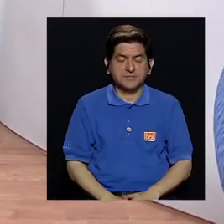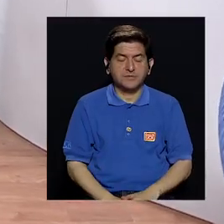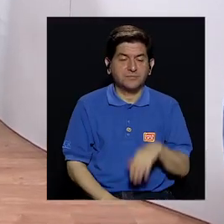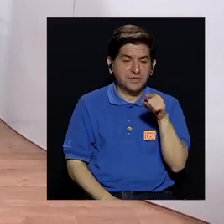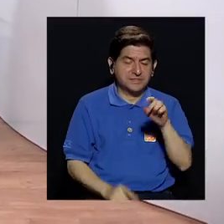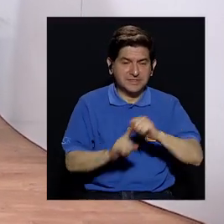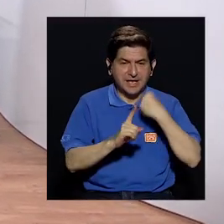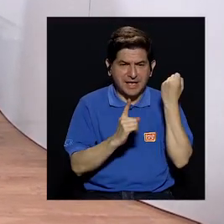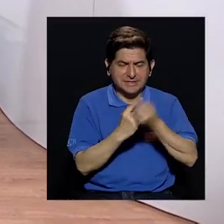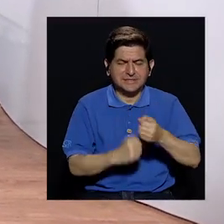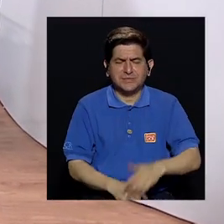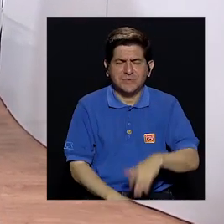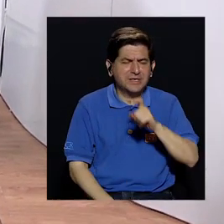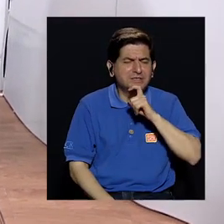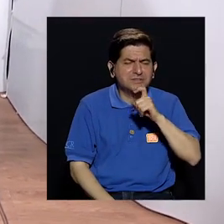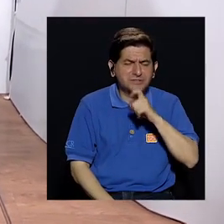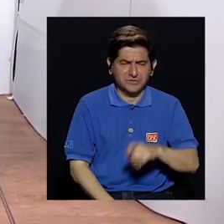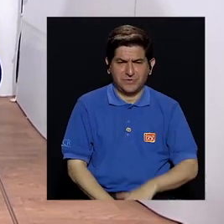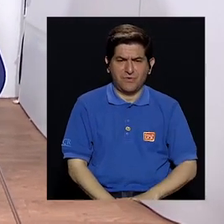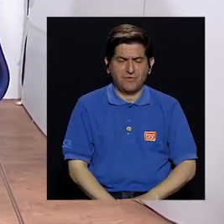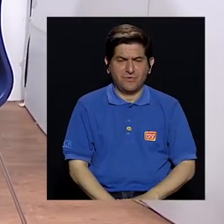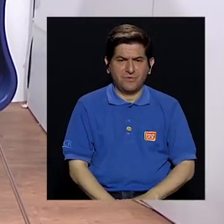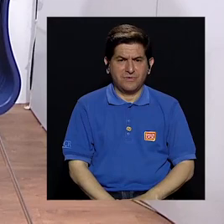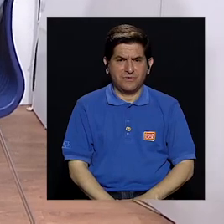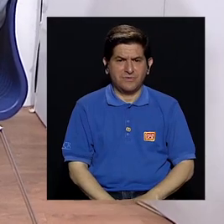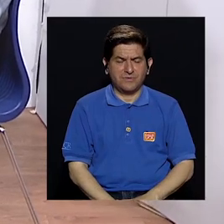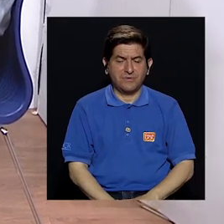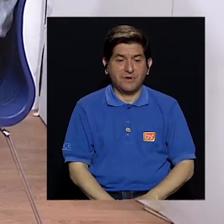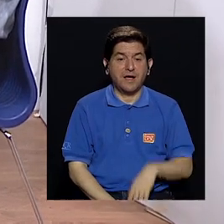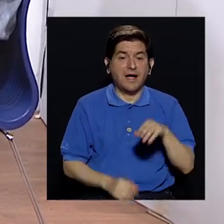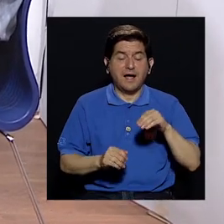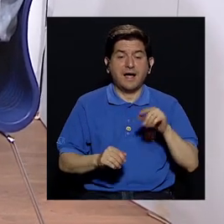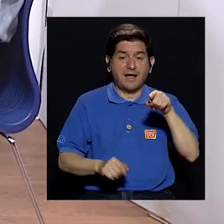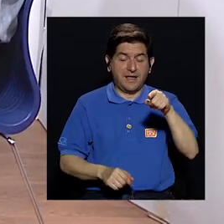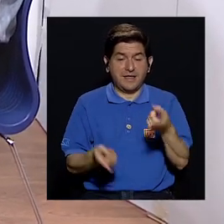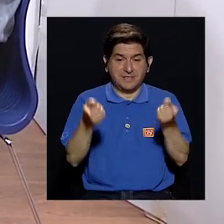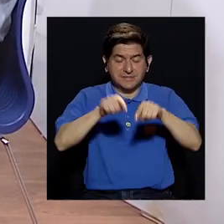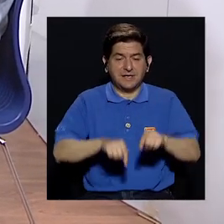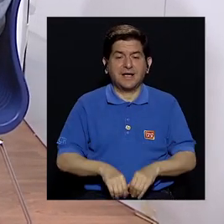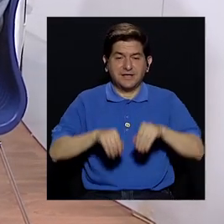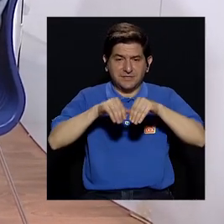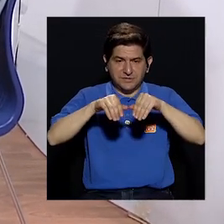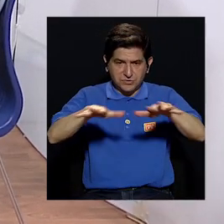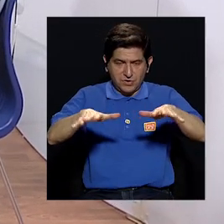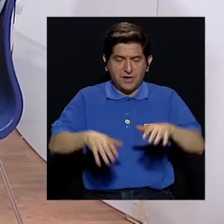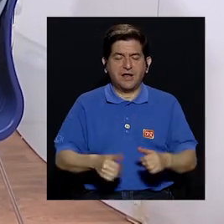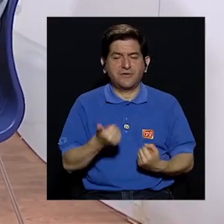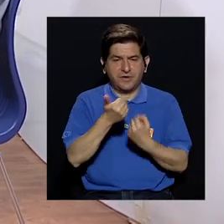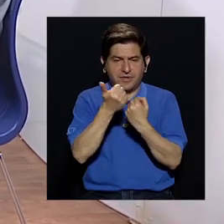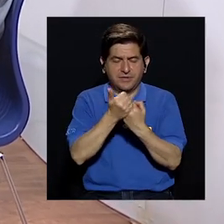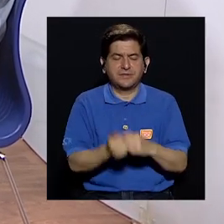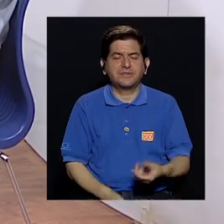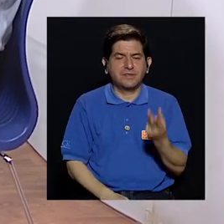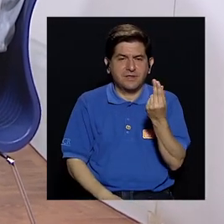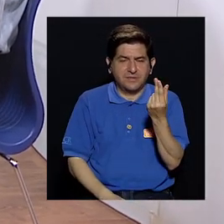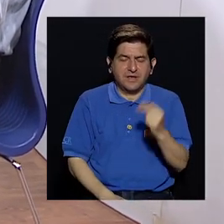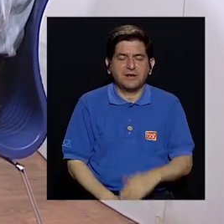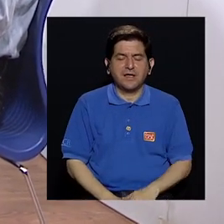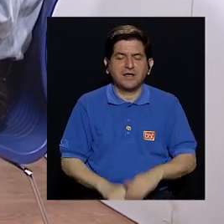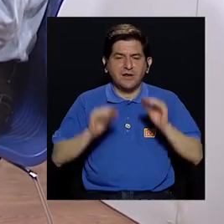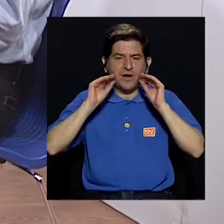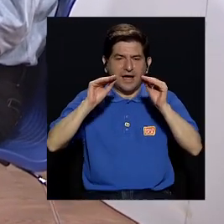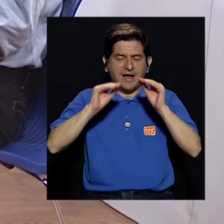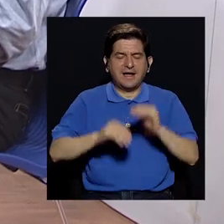condiciones extremas extremófilos y para eso en la regla contribuyó con dinero de la academia mexicana de ciencias pero